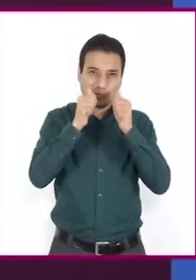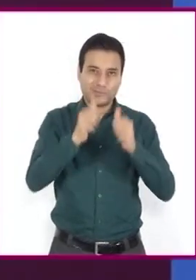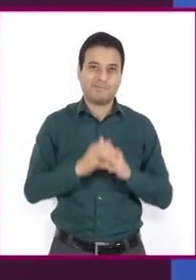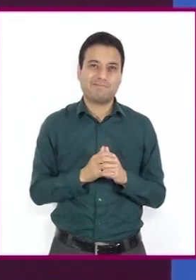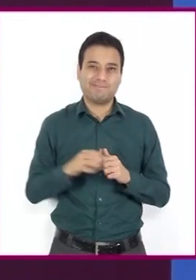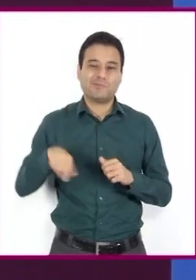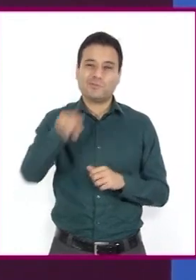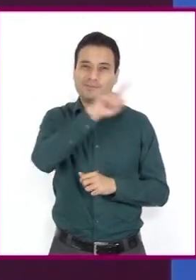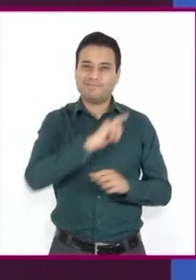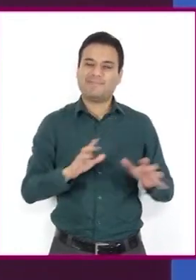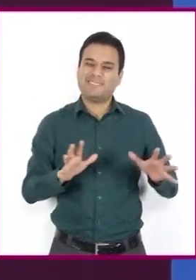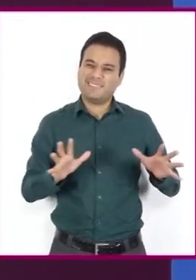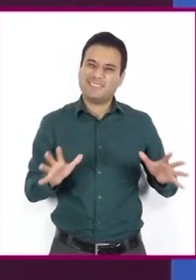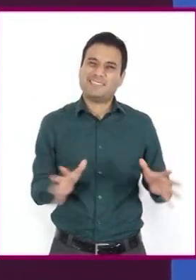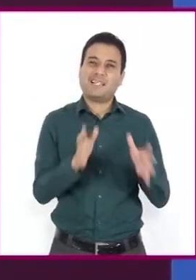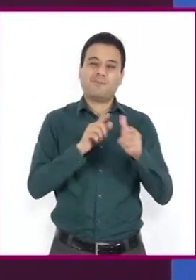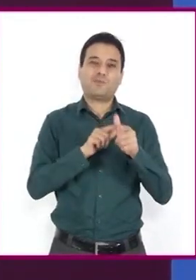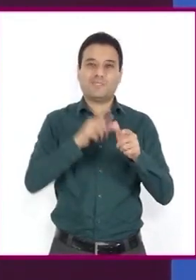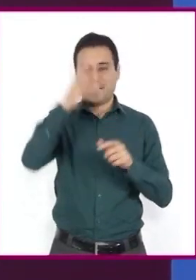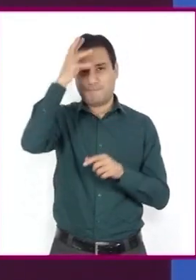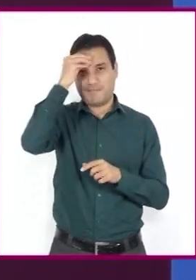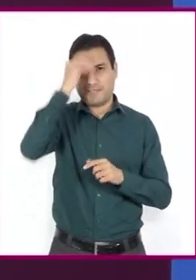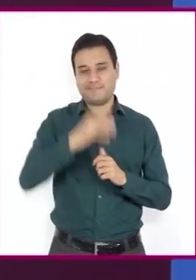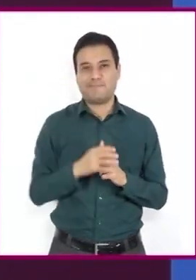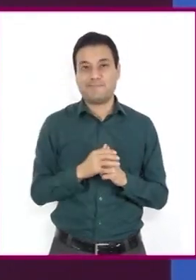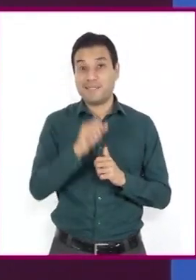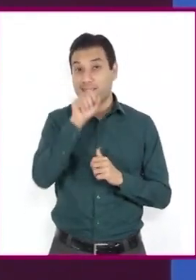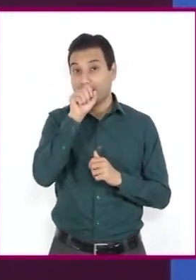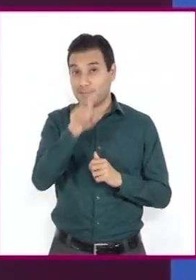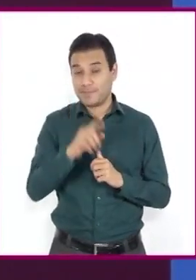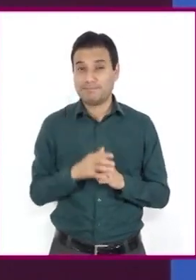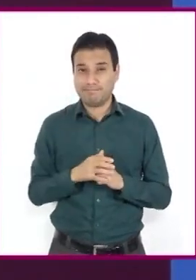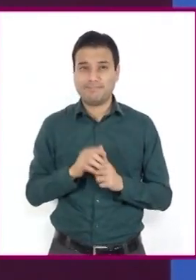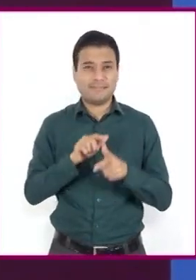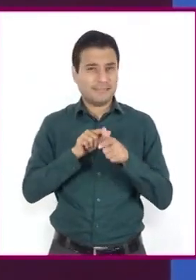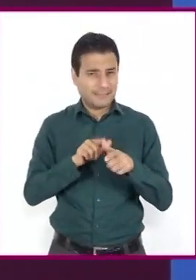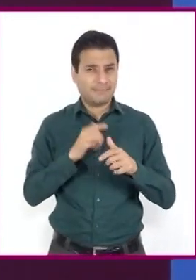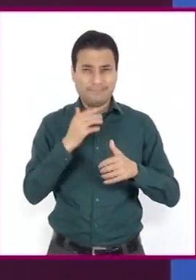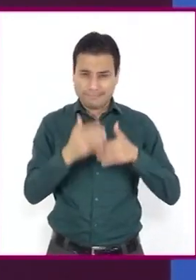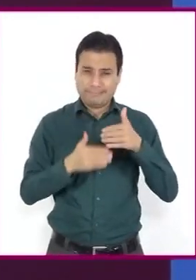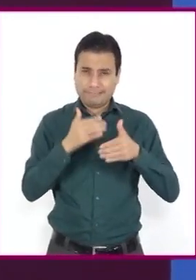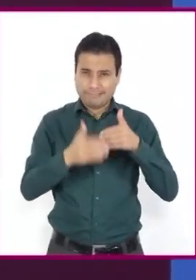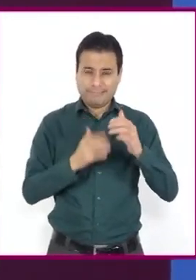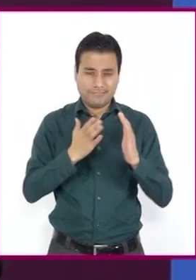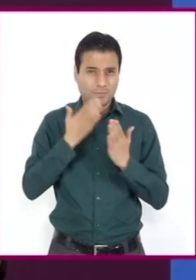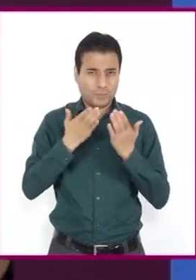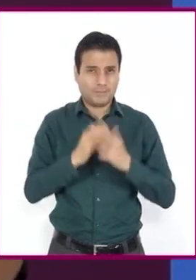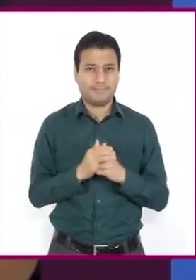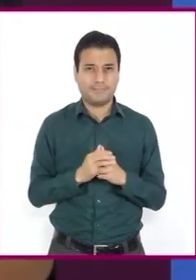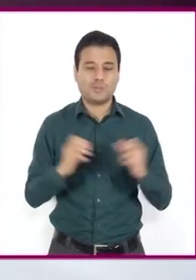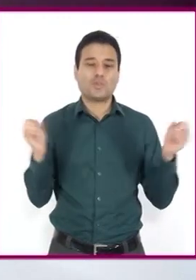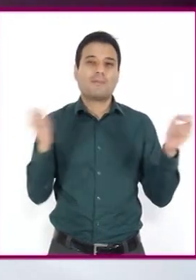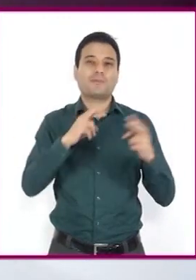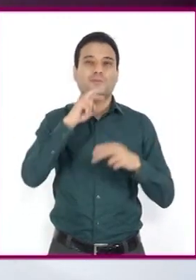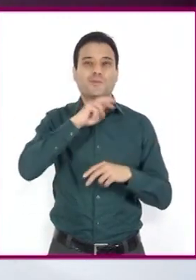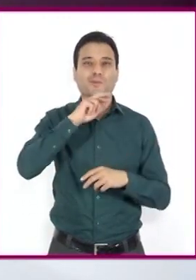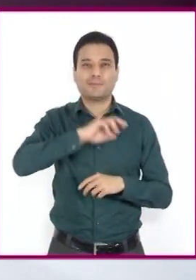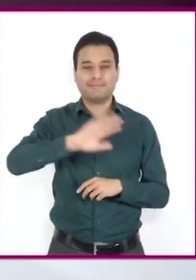invito a que continúen aprendiendo. Y por supuesto, que sigamos adelante en este ciclo escolar. ¡Hasta la